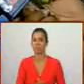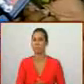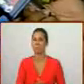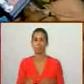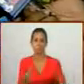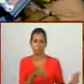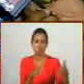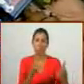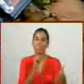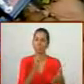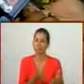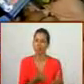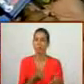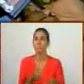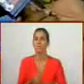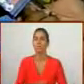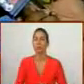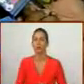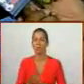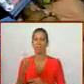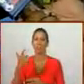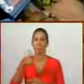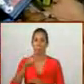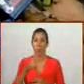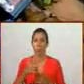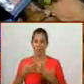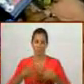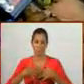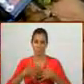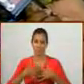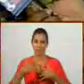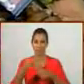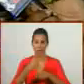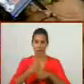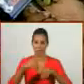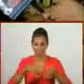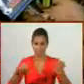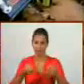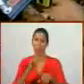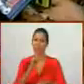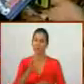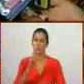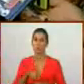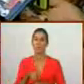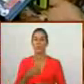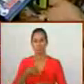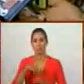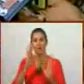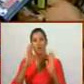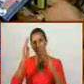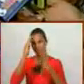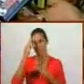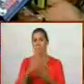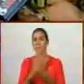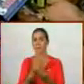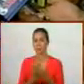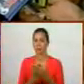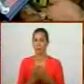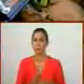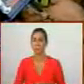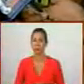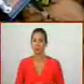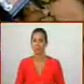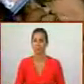la vialidad, ha dañado los transportes de los que ellos disponen. También estuvimos atendiendo esas demandas que han requerido los hermanos